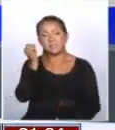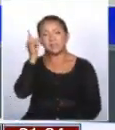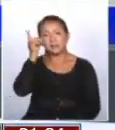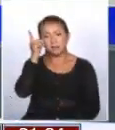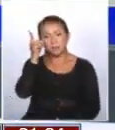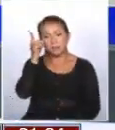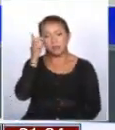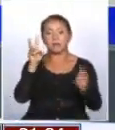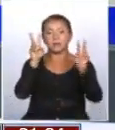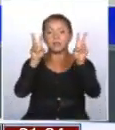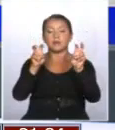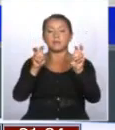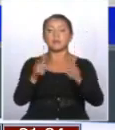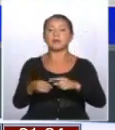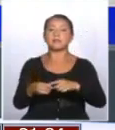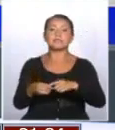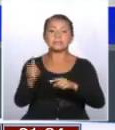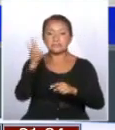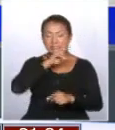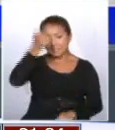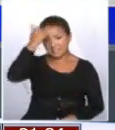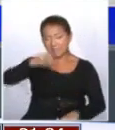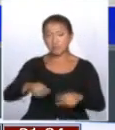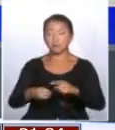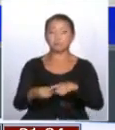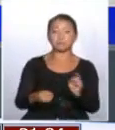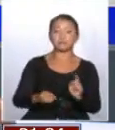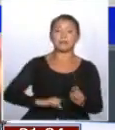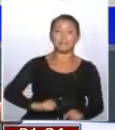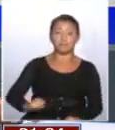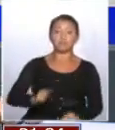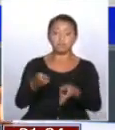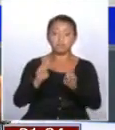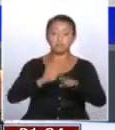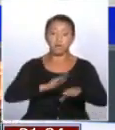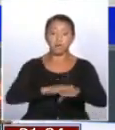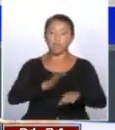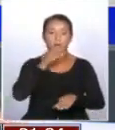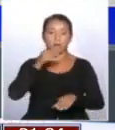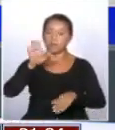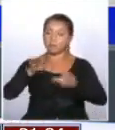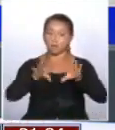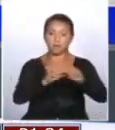del aborto, de la despenalización del aborto bajo estas tres causales específicas, no hay consenso porque